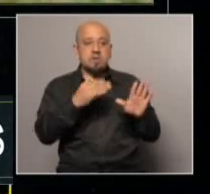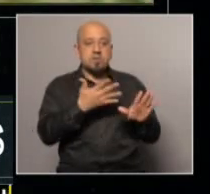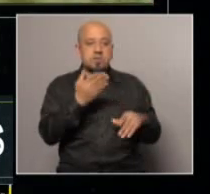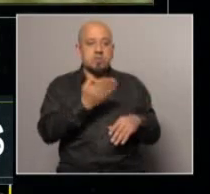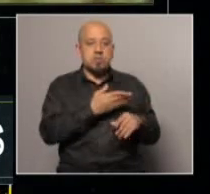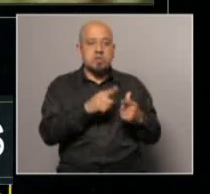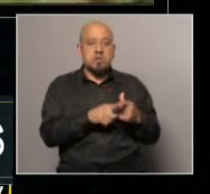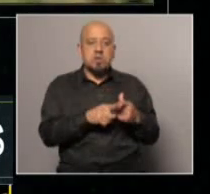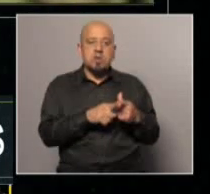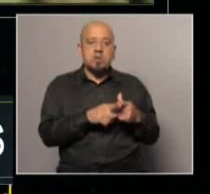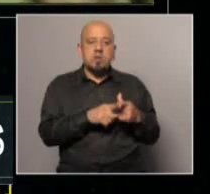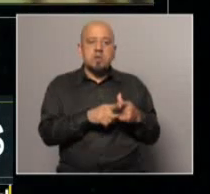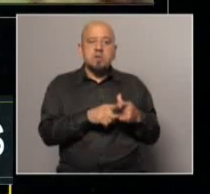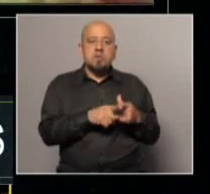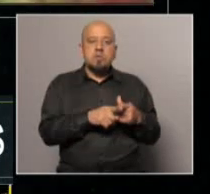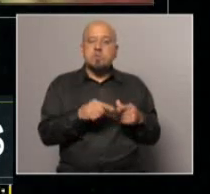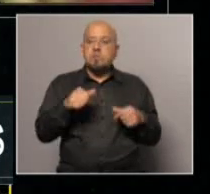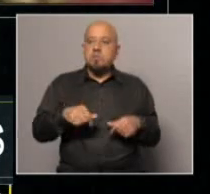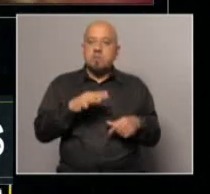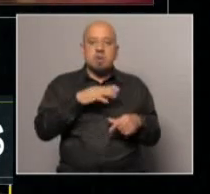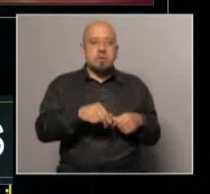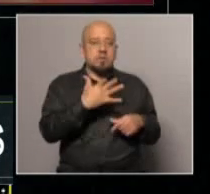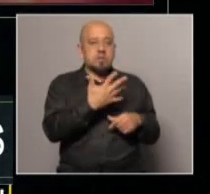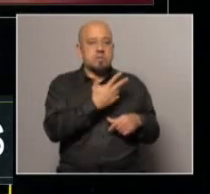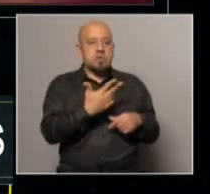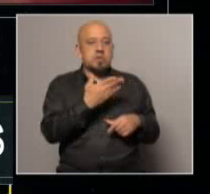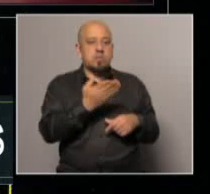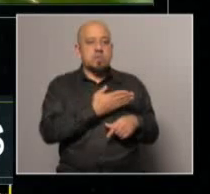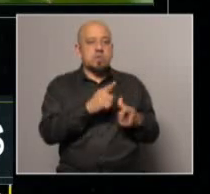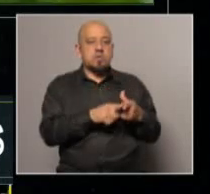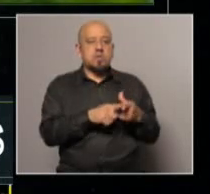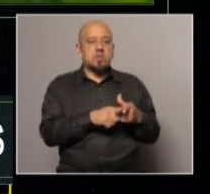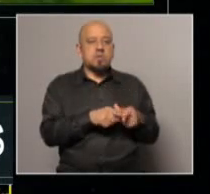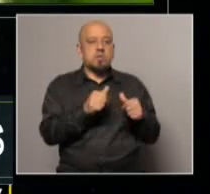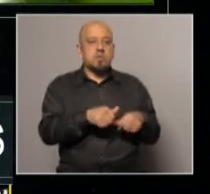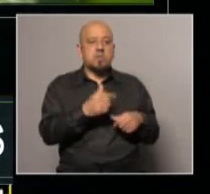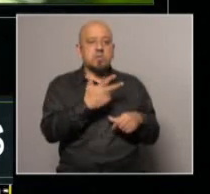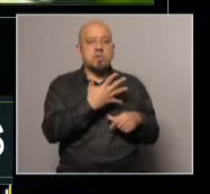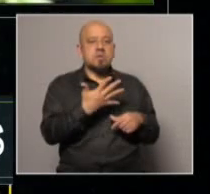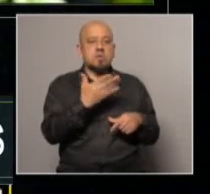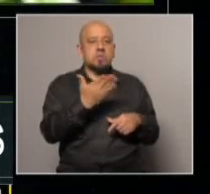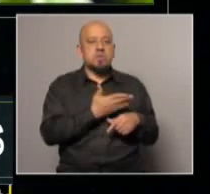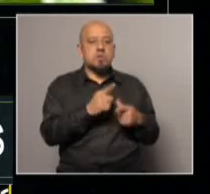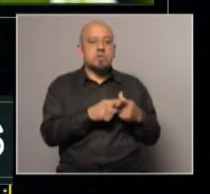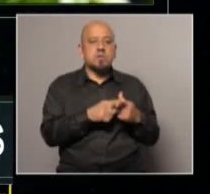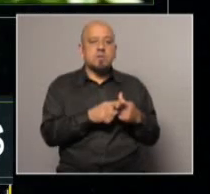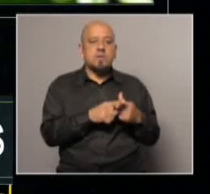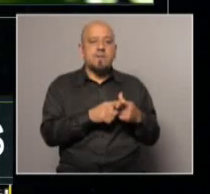las gráficas, creo, ¿no? Y hoy está en un 53% y la aprobación estaba en un 20 y tanto y hoy está en un 35%, ¿no?